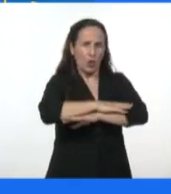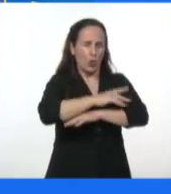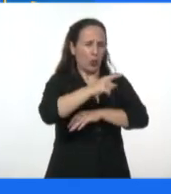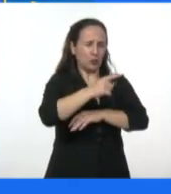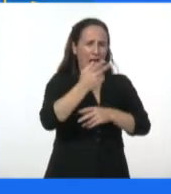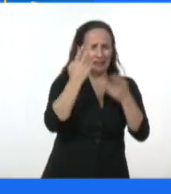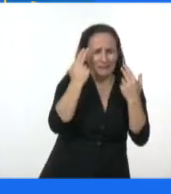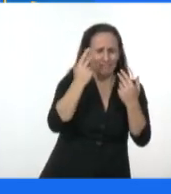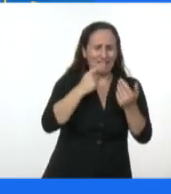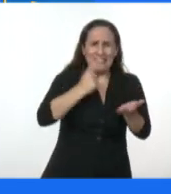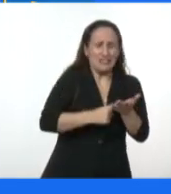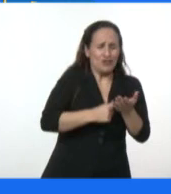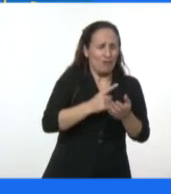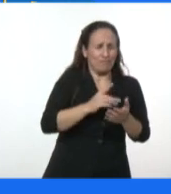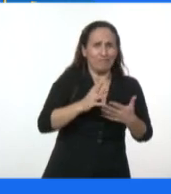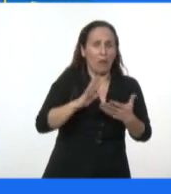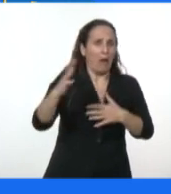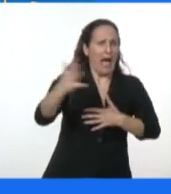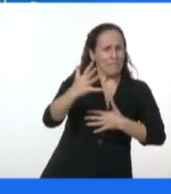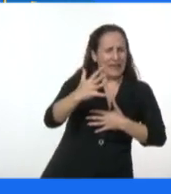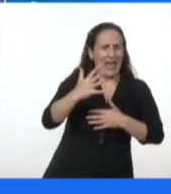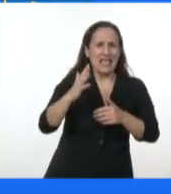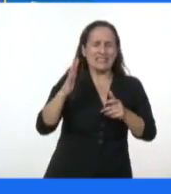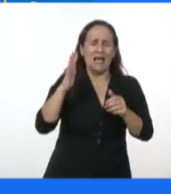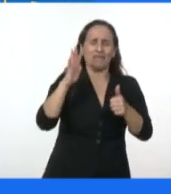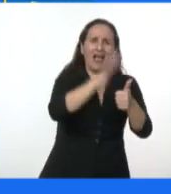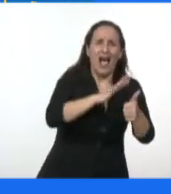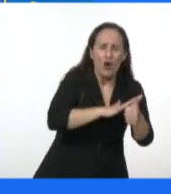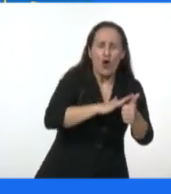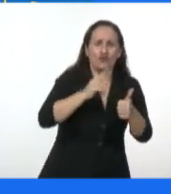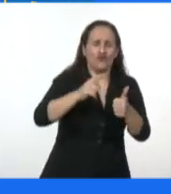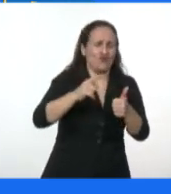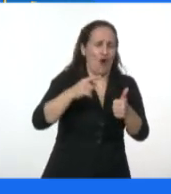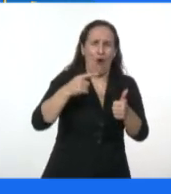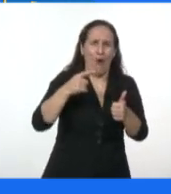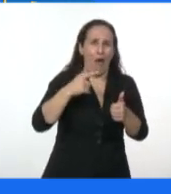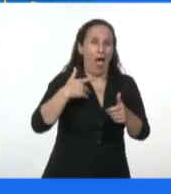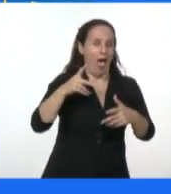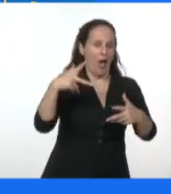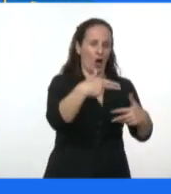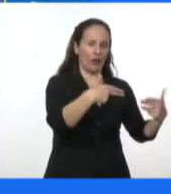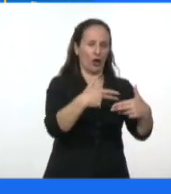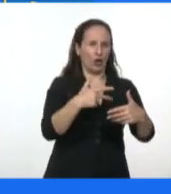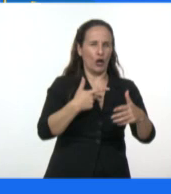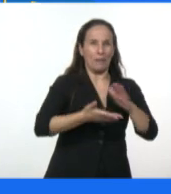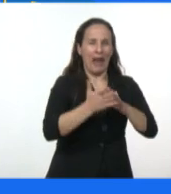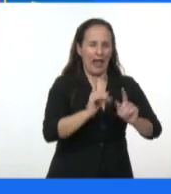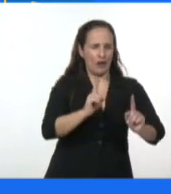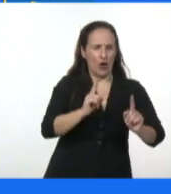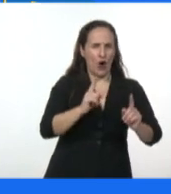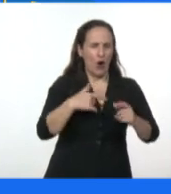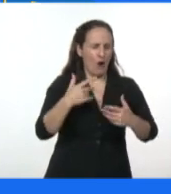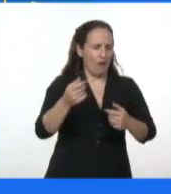y decisiones mediante amenaza, acoso, hostigamiento, restricción, humillación,